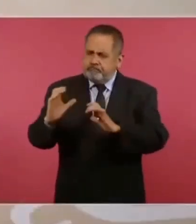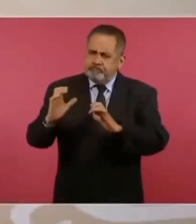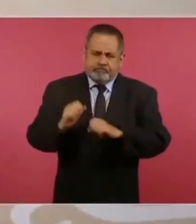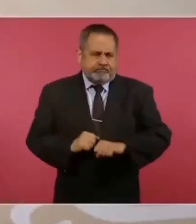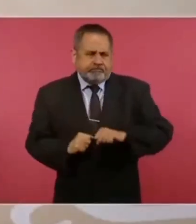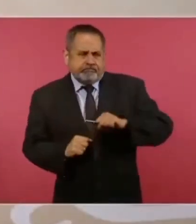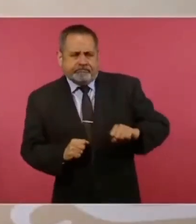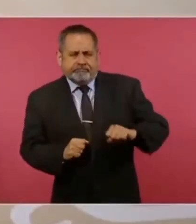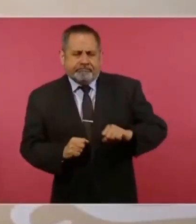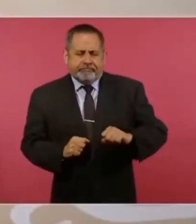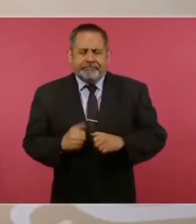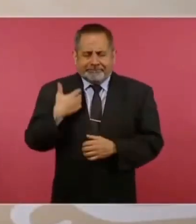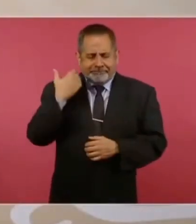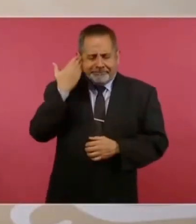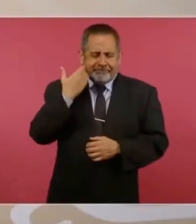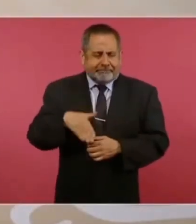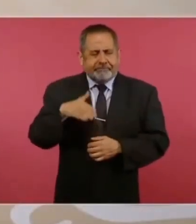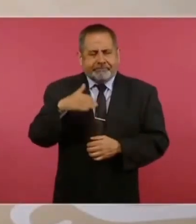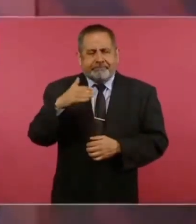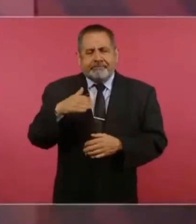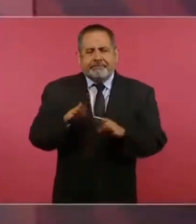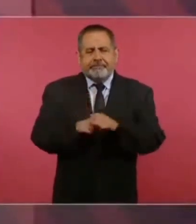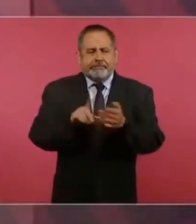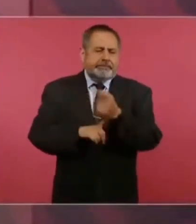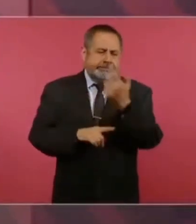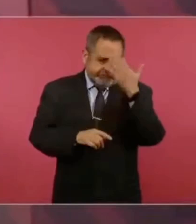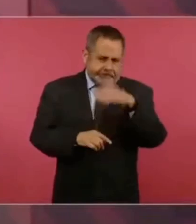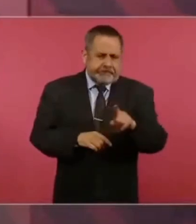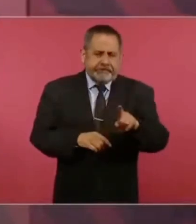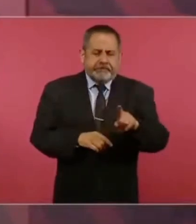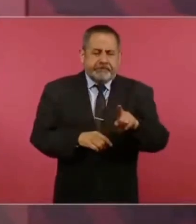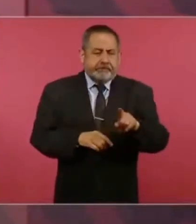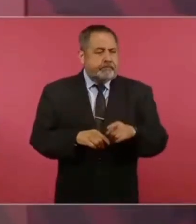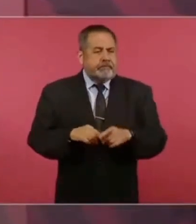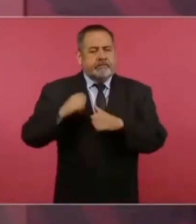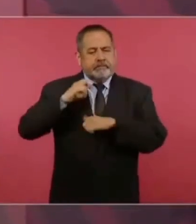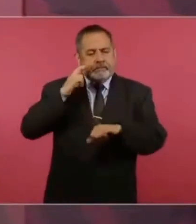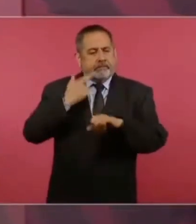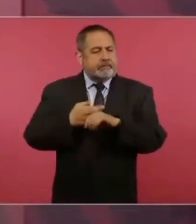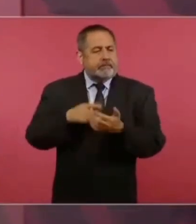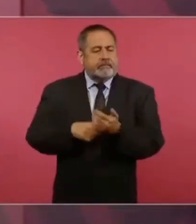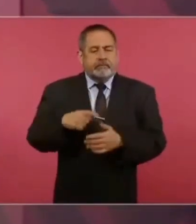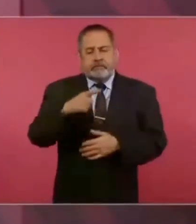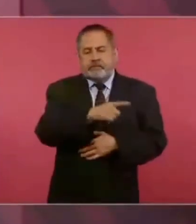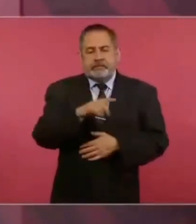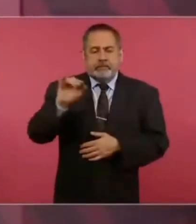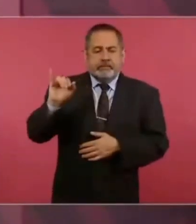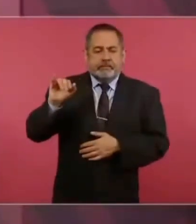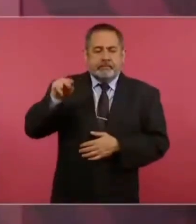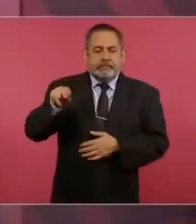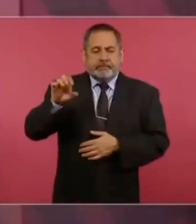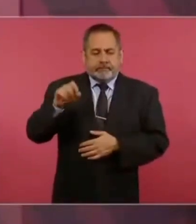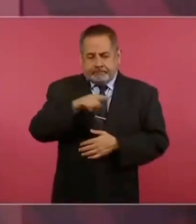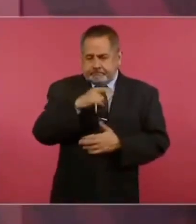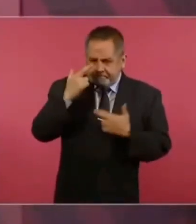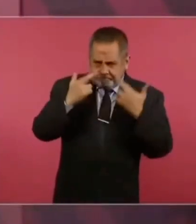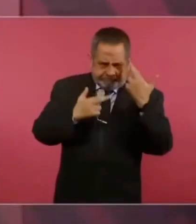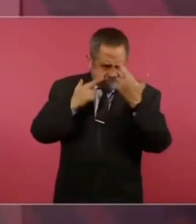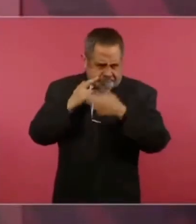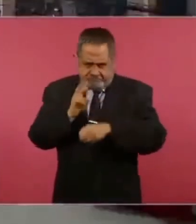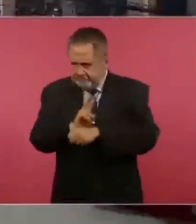¿sí?, y las autoridades electorales son las encargadas de revisar todo eso.